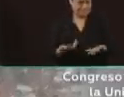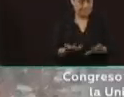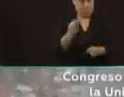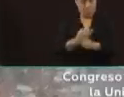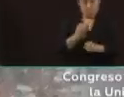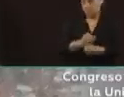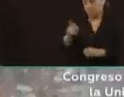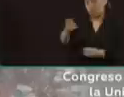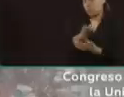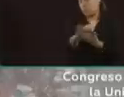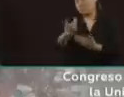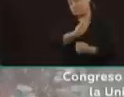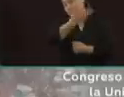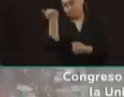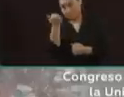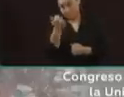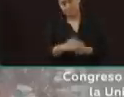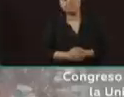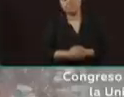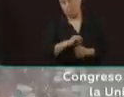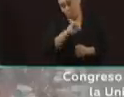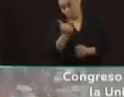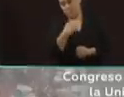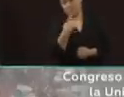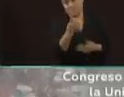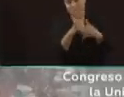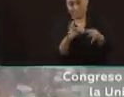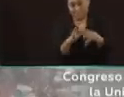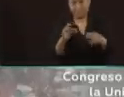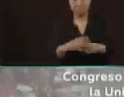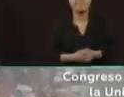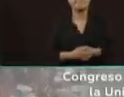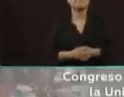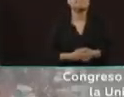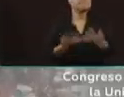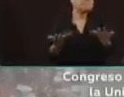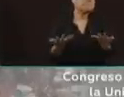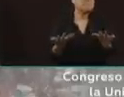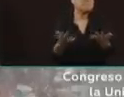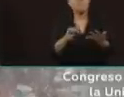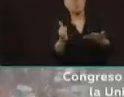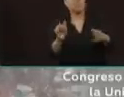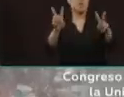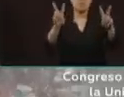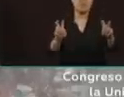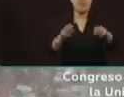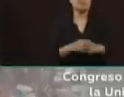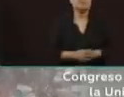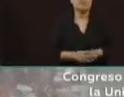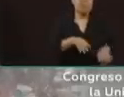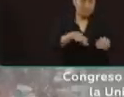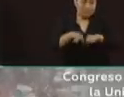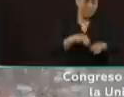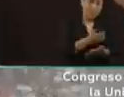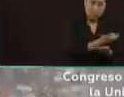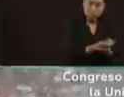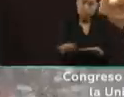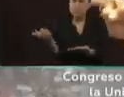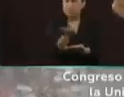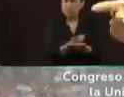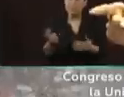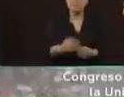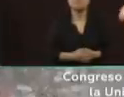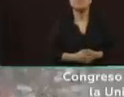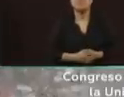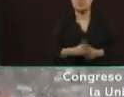quién. Miren otro dato. En el tema de salario,